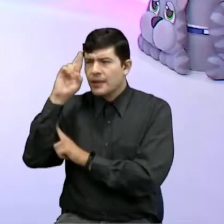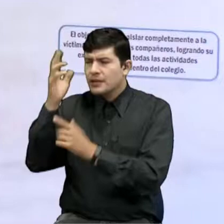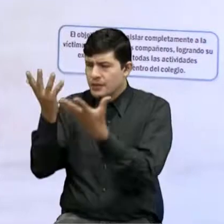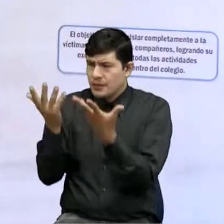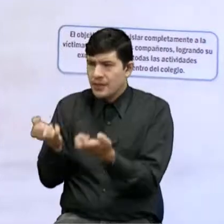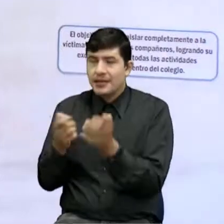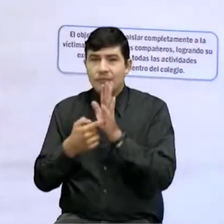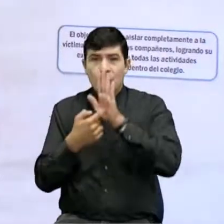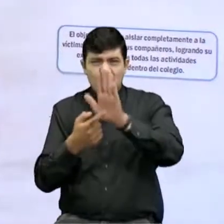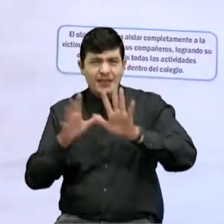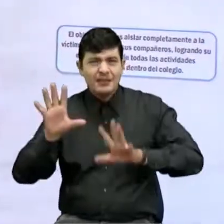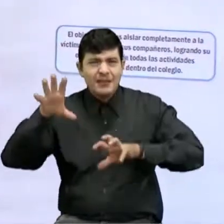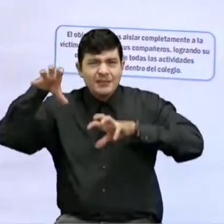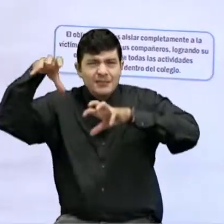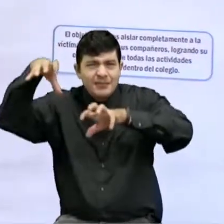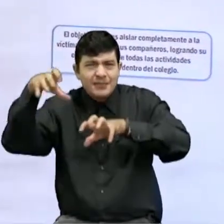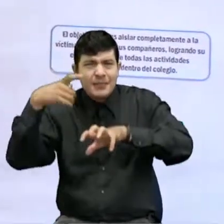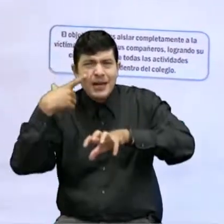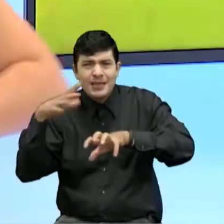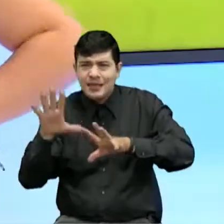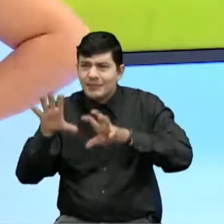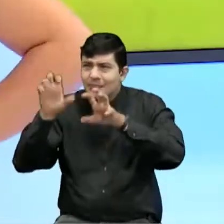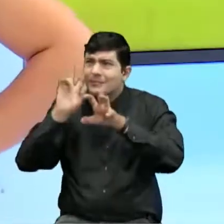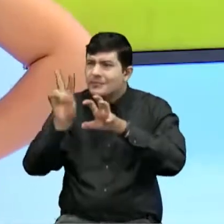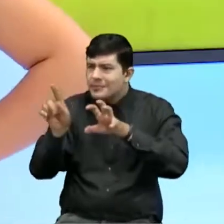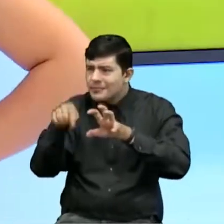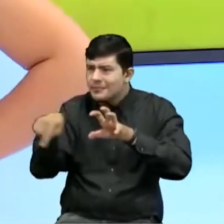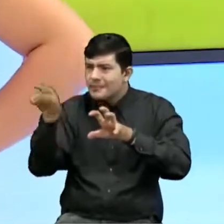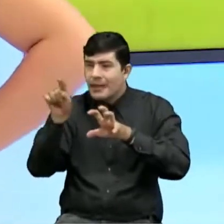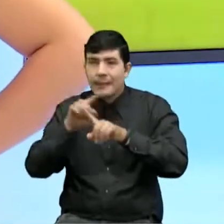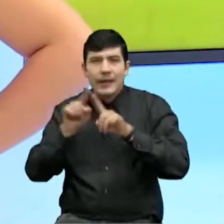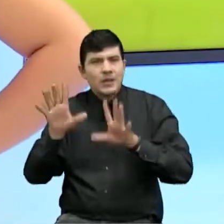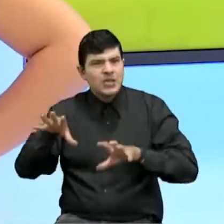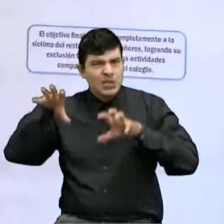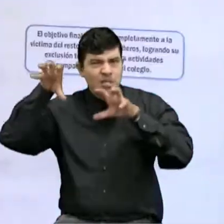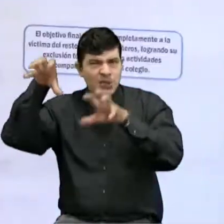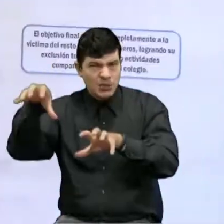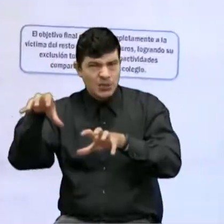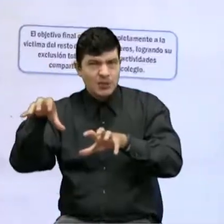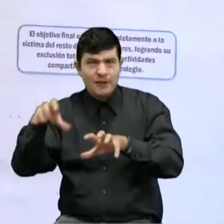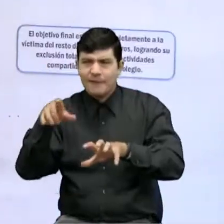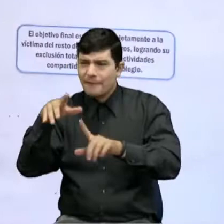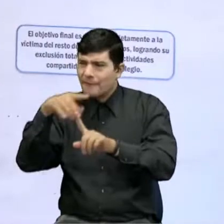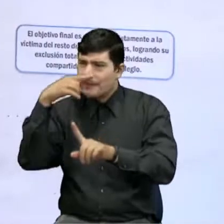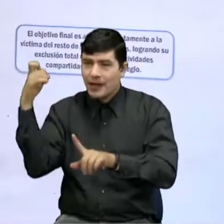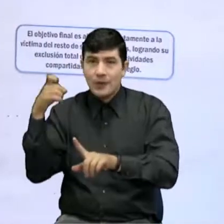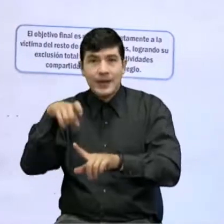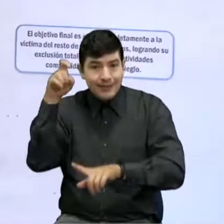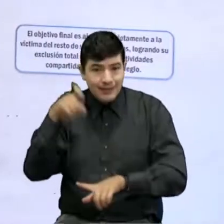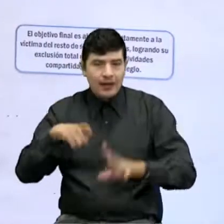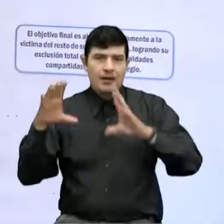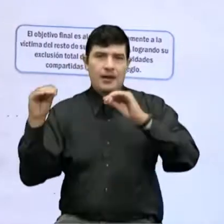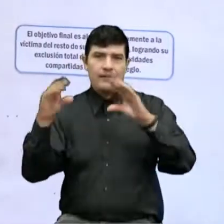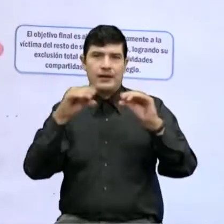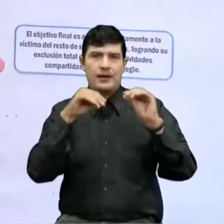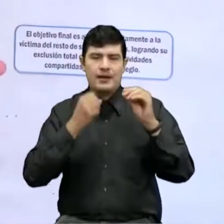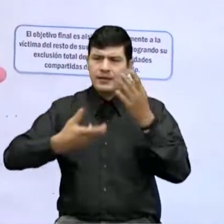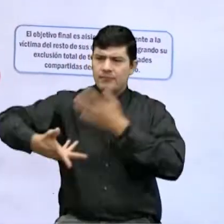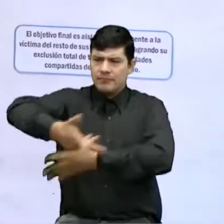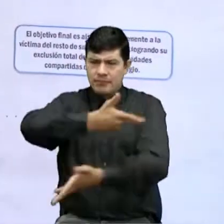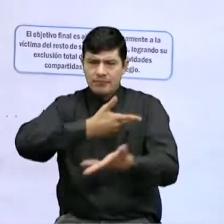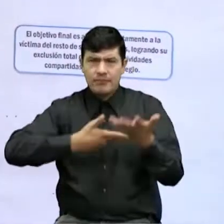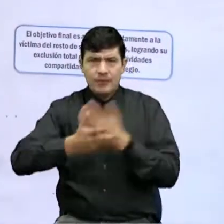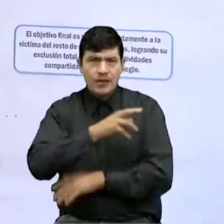los monstruos. En apariencia se ven como tiernos, ¿no? Pero monstruo es monstruo. Sí. ¿Sí? Y esto hay que hablarlo. Estas situaciones no las